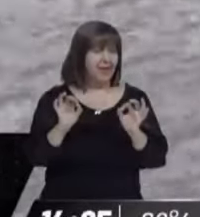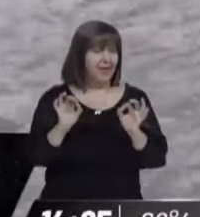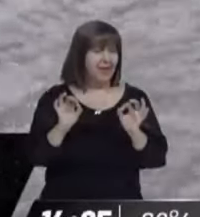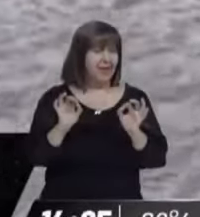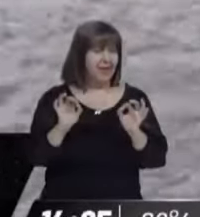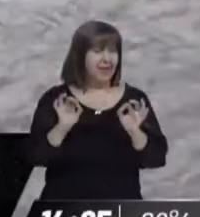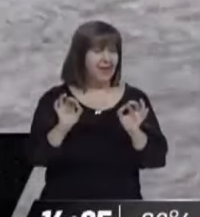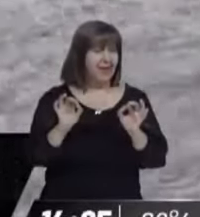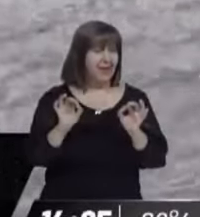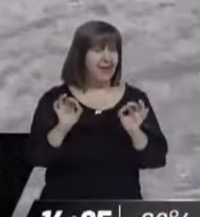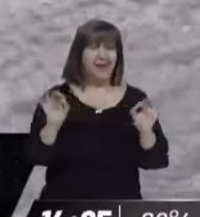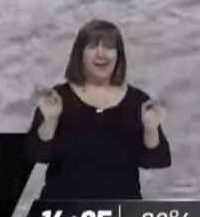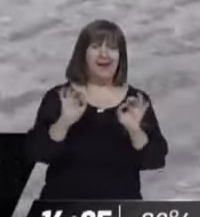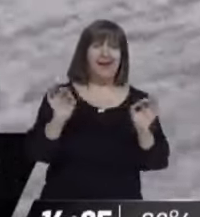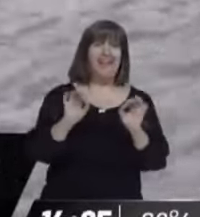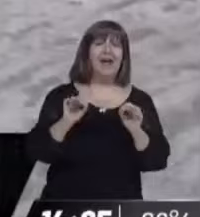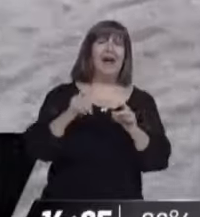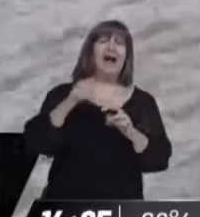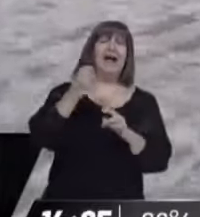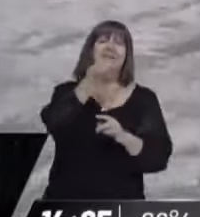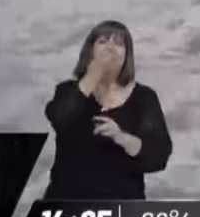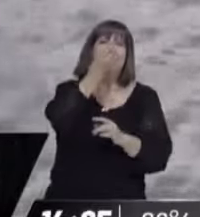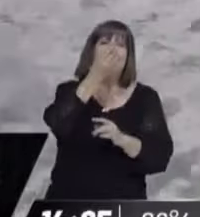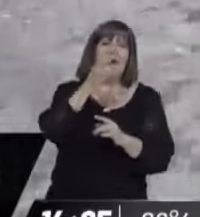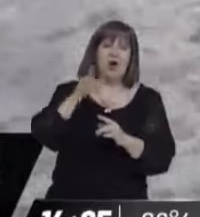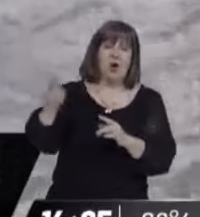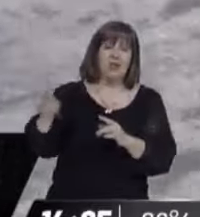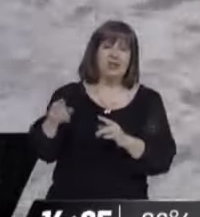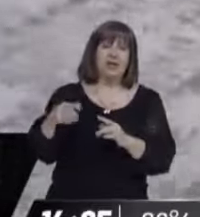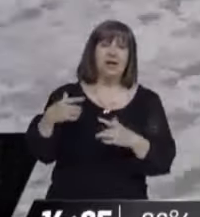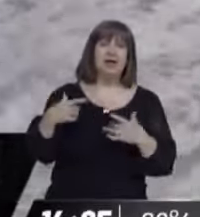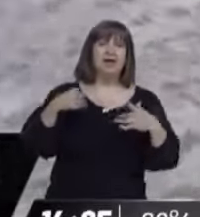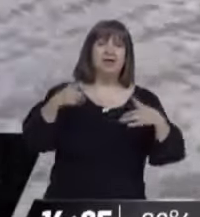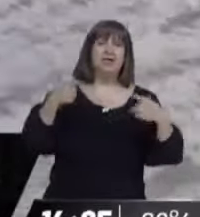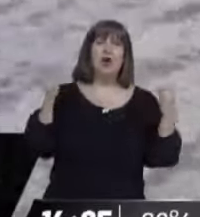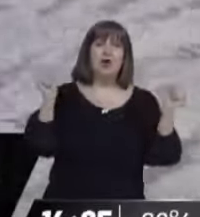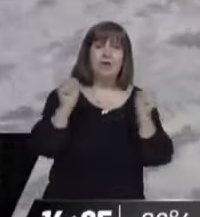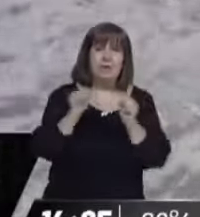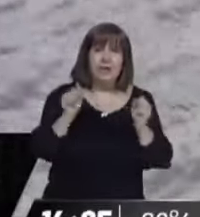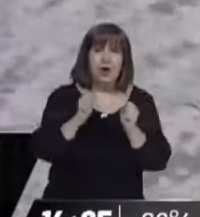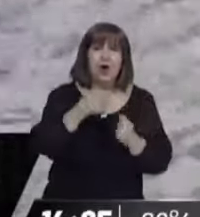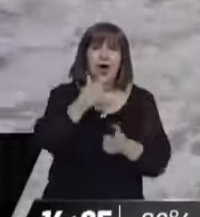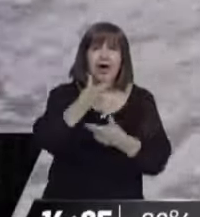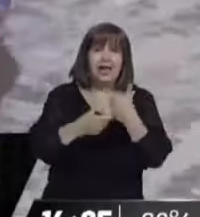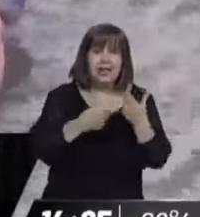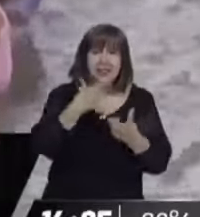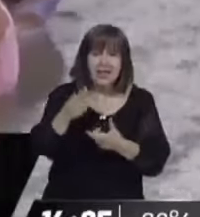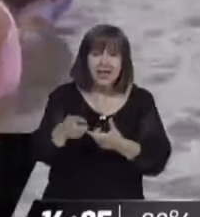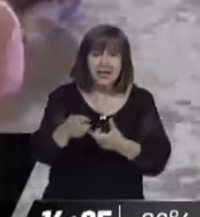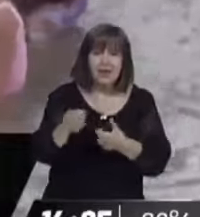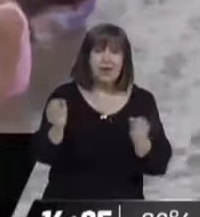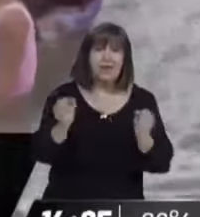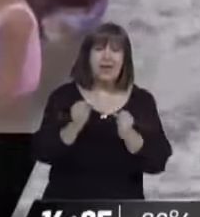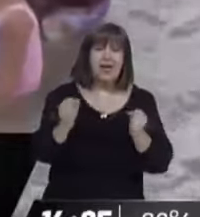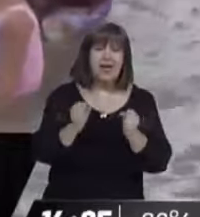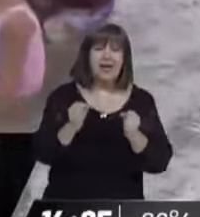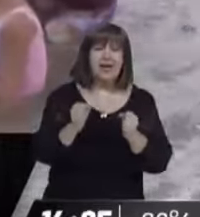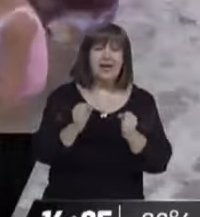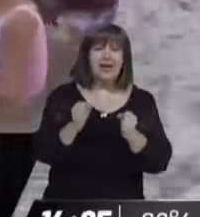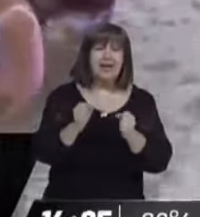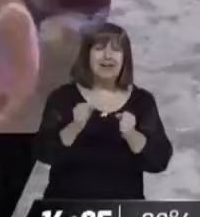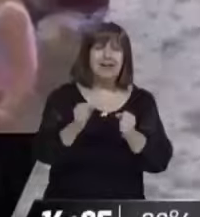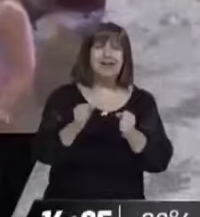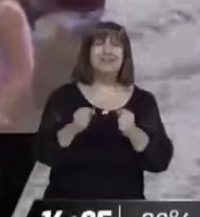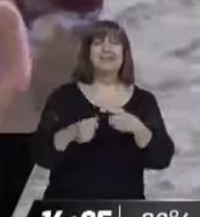tienen frío? Claro, en Las Catitas, pero en Santa Rosa. ¿Llevaron toalla? No, frío no, está calentita. Me preguntan acá, ¿cómo está el agua? ¿Está calentita? Este